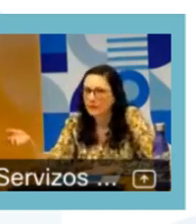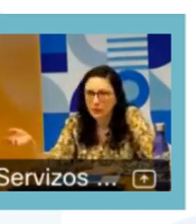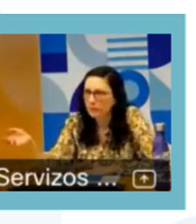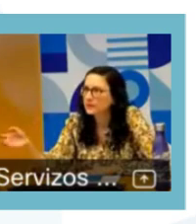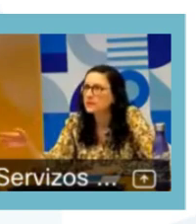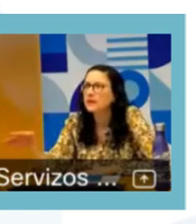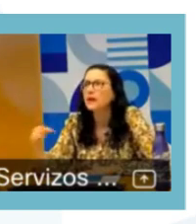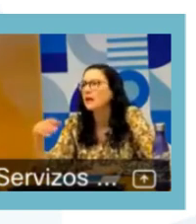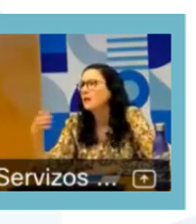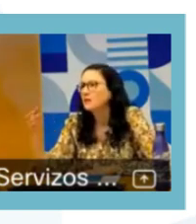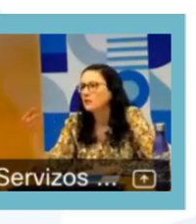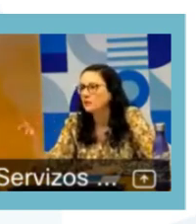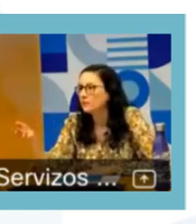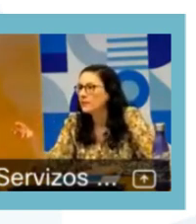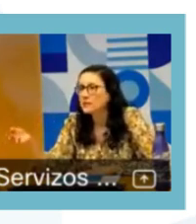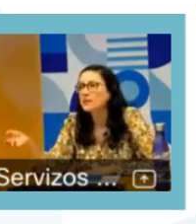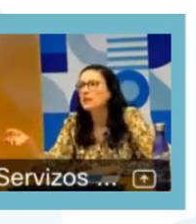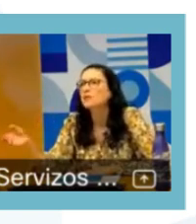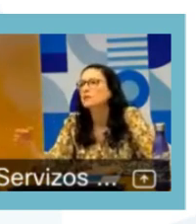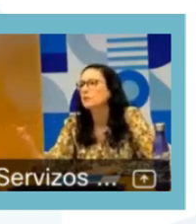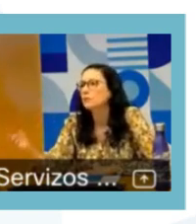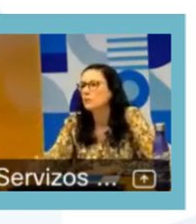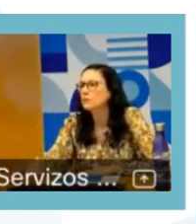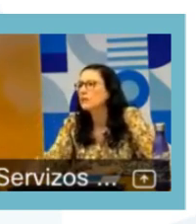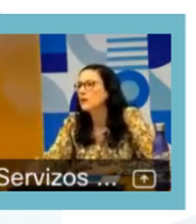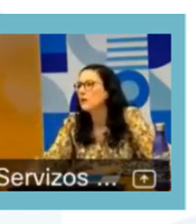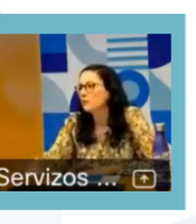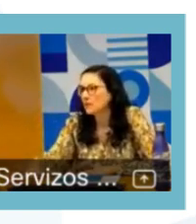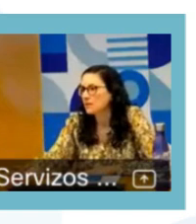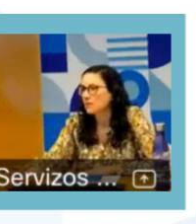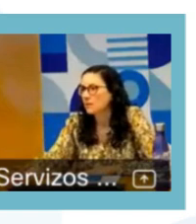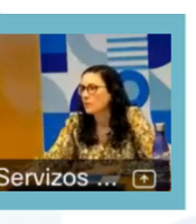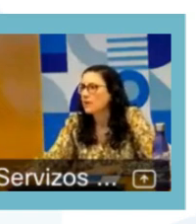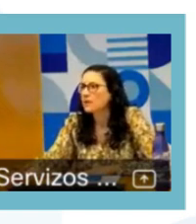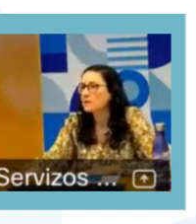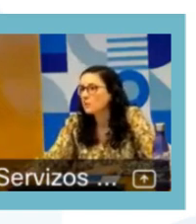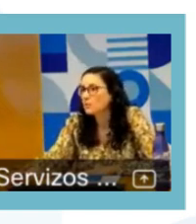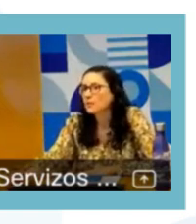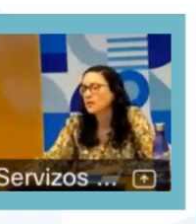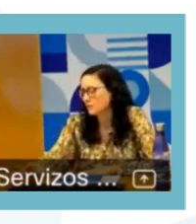pues beber agua embotellada, no tomar hielo, no consumir frutas y